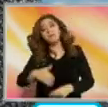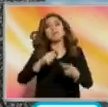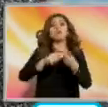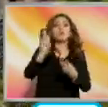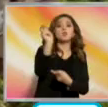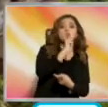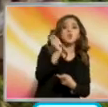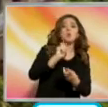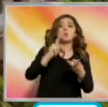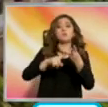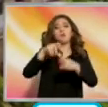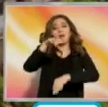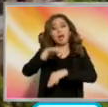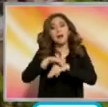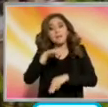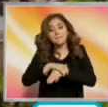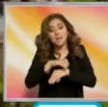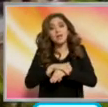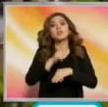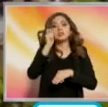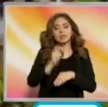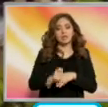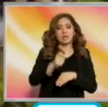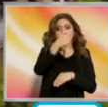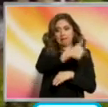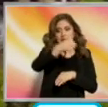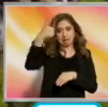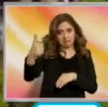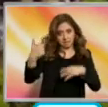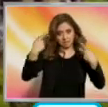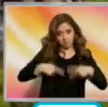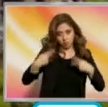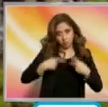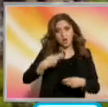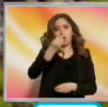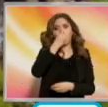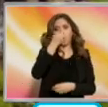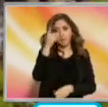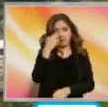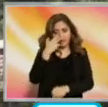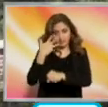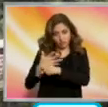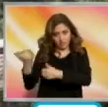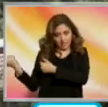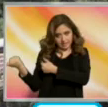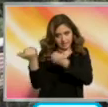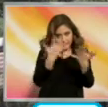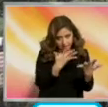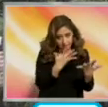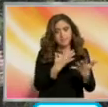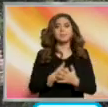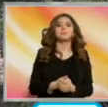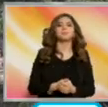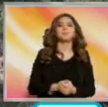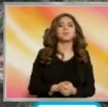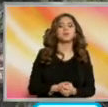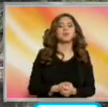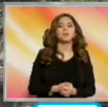los amigos llevan sus alimentos y ahí pueden llevar a